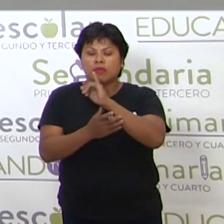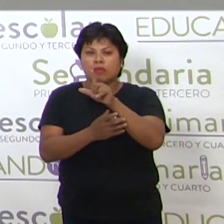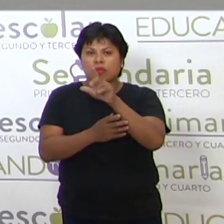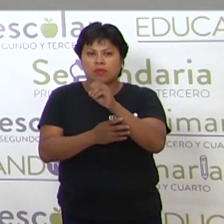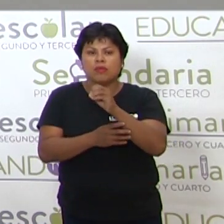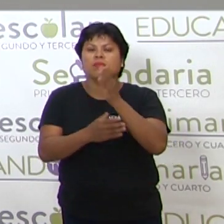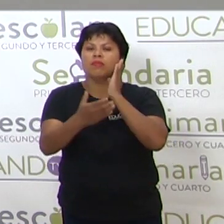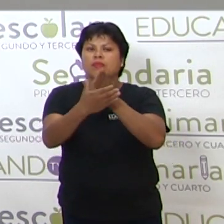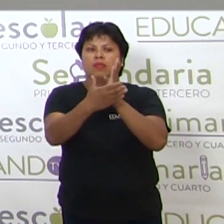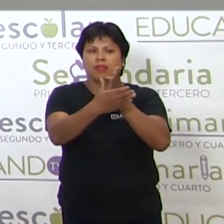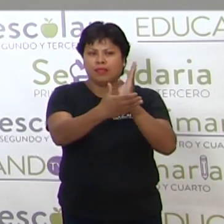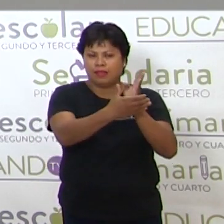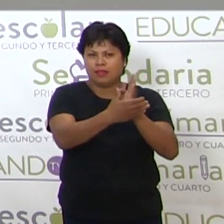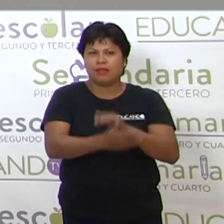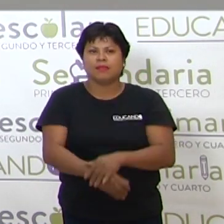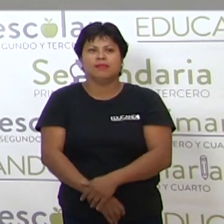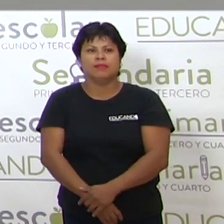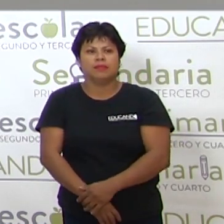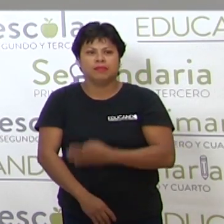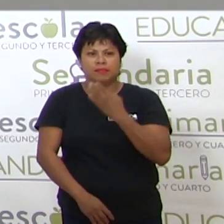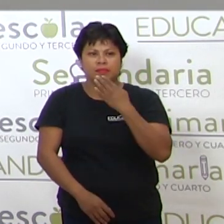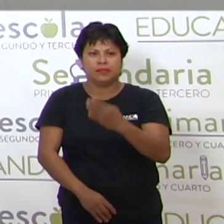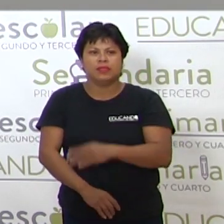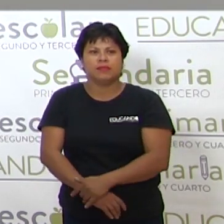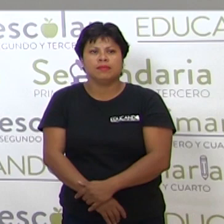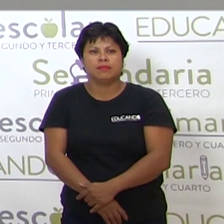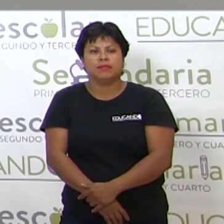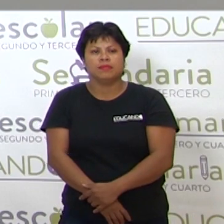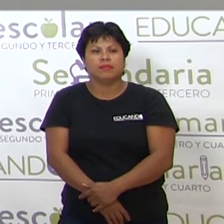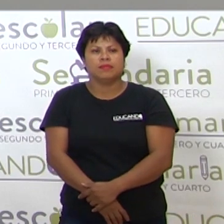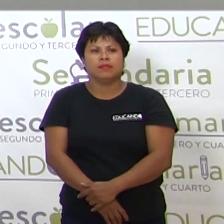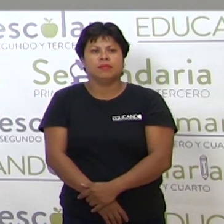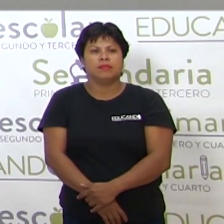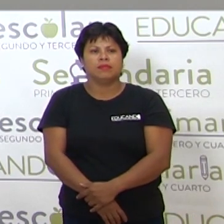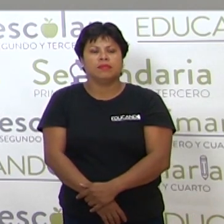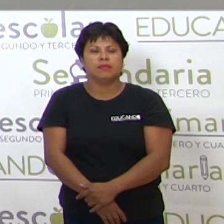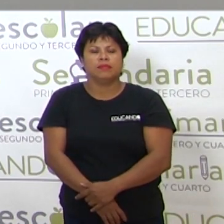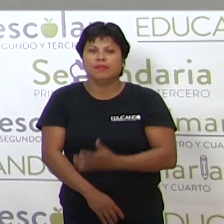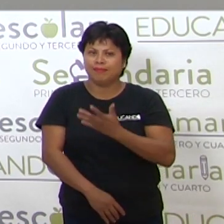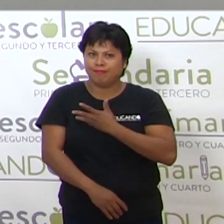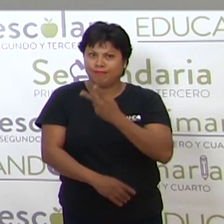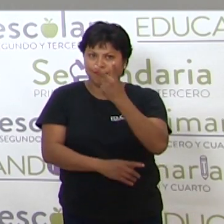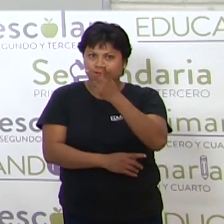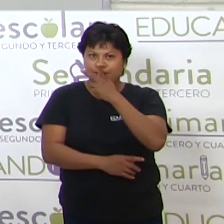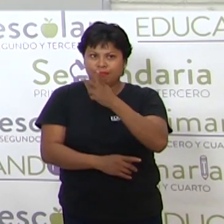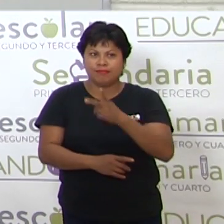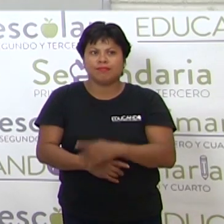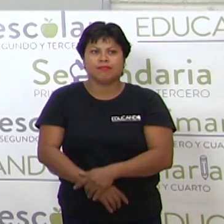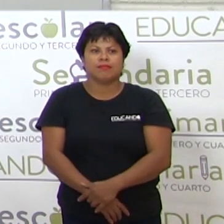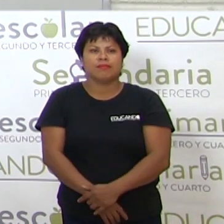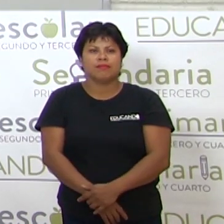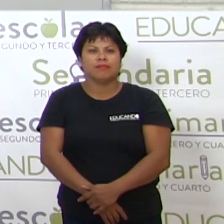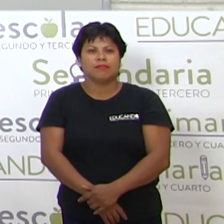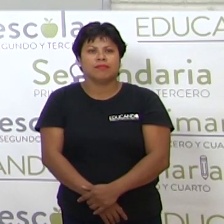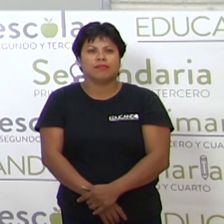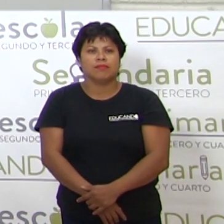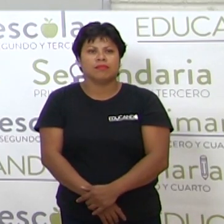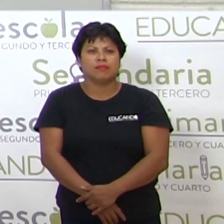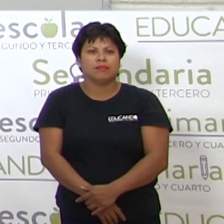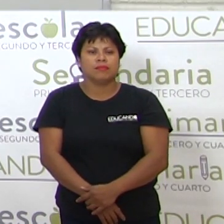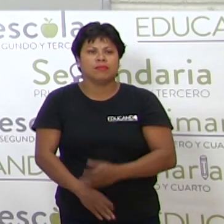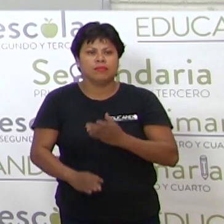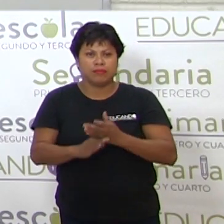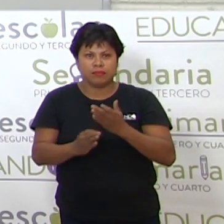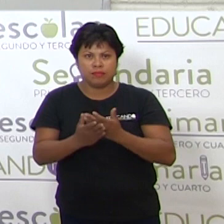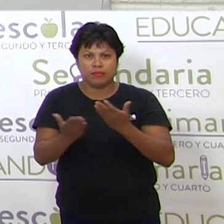biblioteca en la biblioteca muy bien tenemos ya 2 ahorita las vamos a